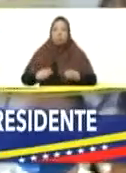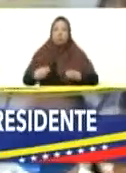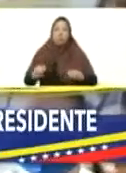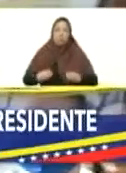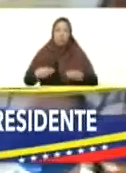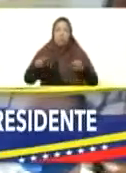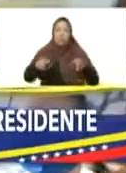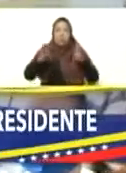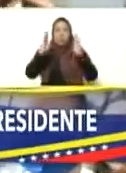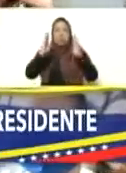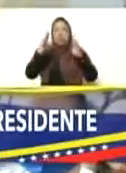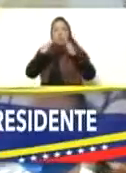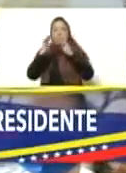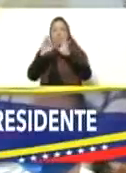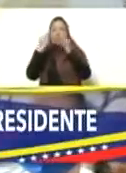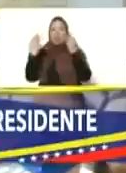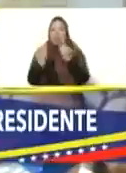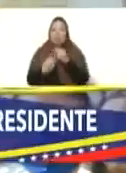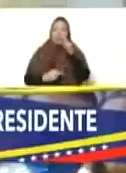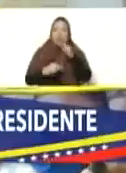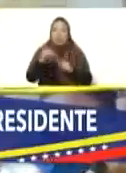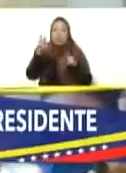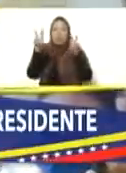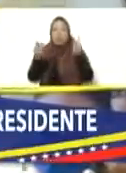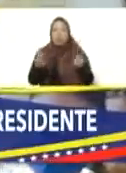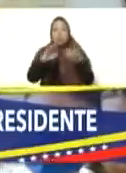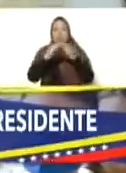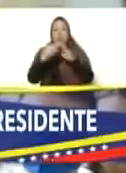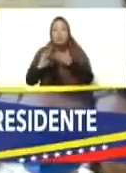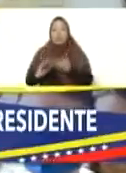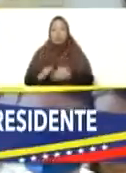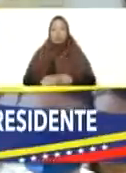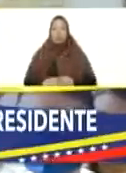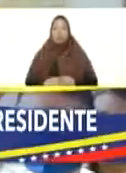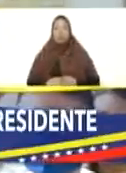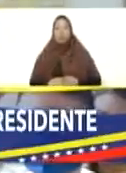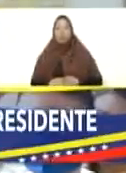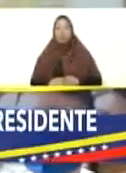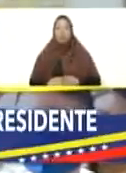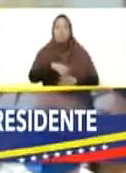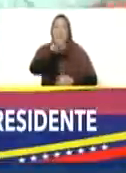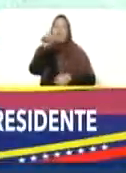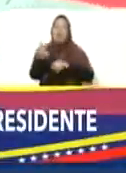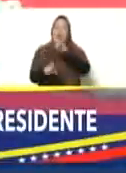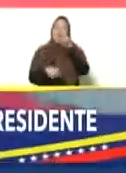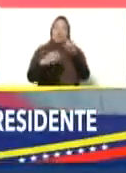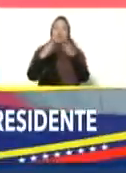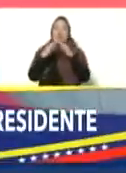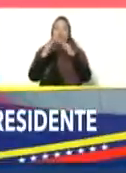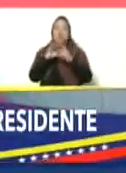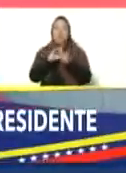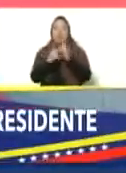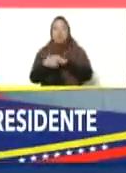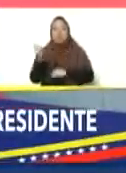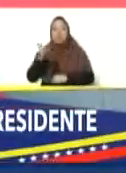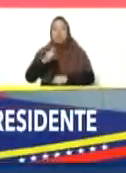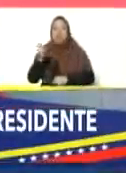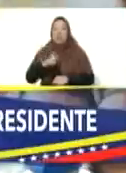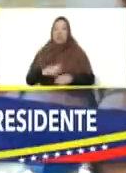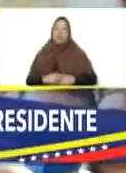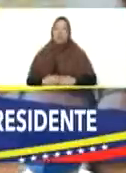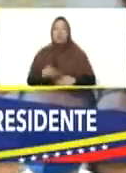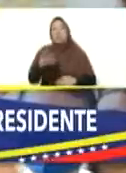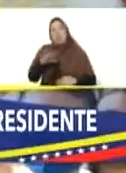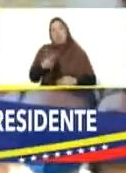transitoria mientras las familias construimos las nuevas comunidades tendrán un censo de cuántas vividos transitorios necesitamos nosotros estamos